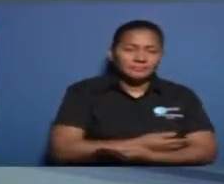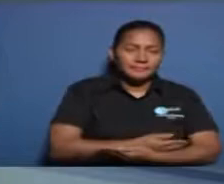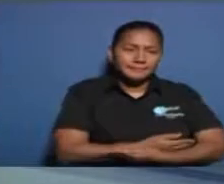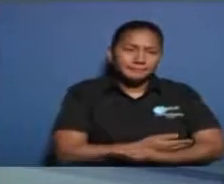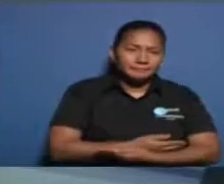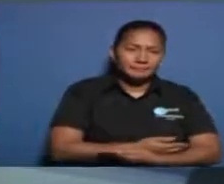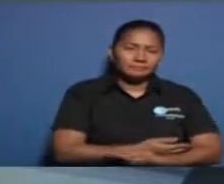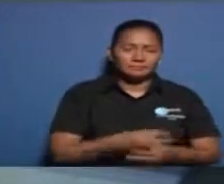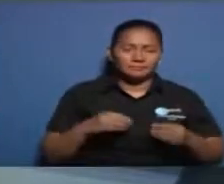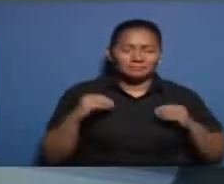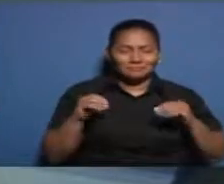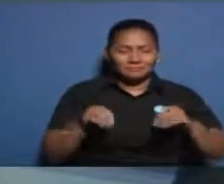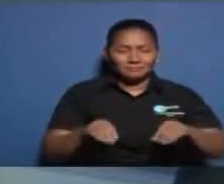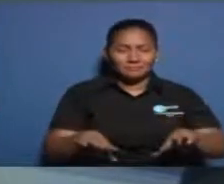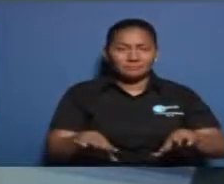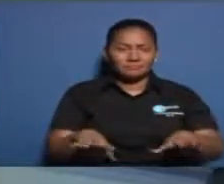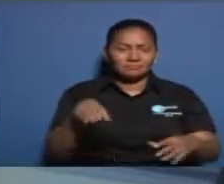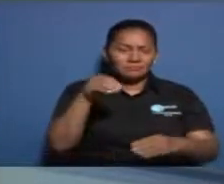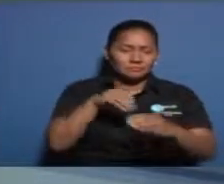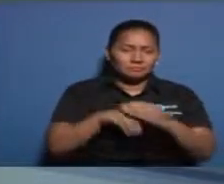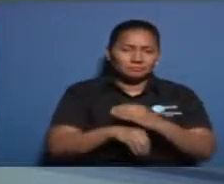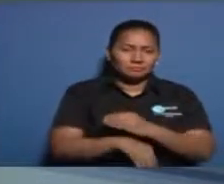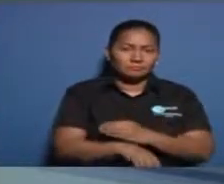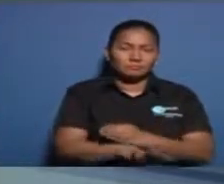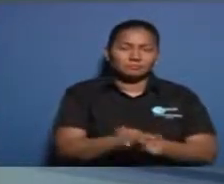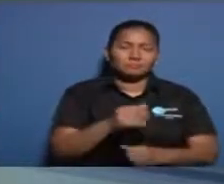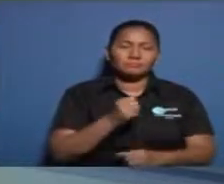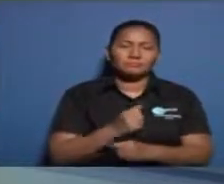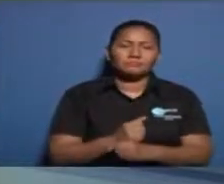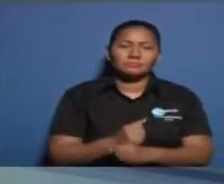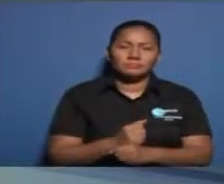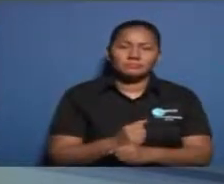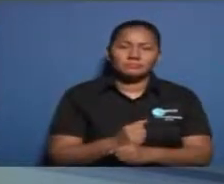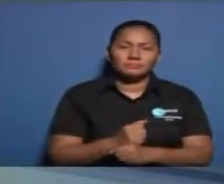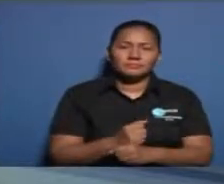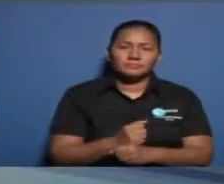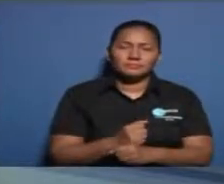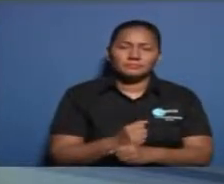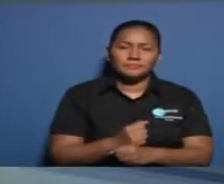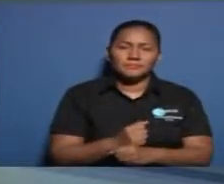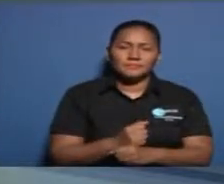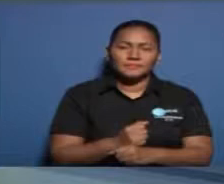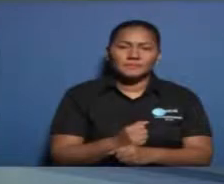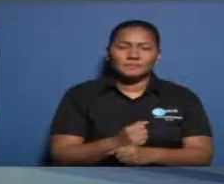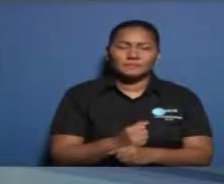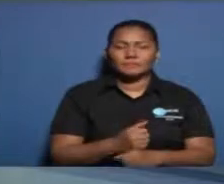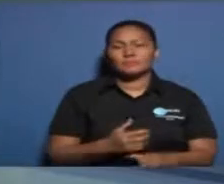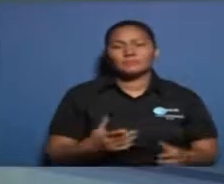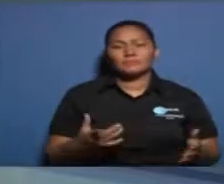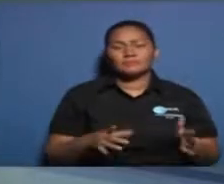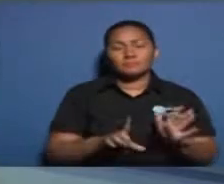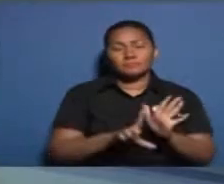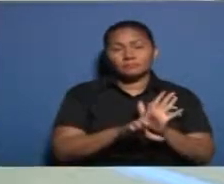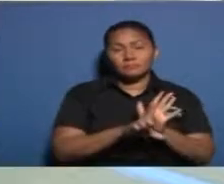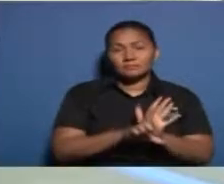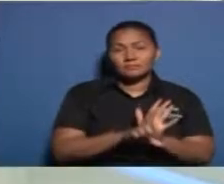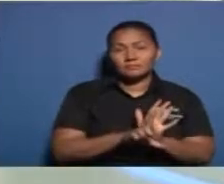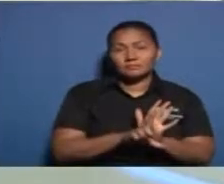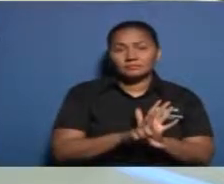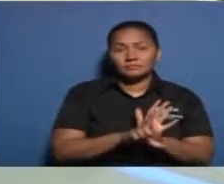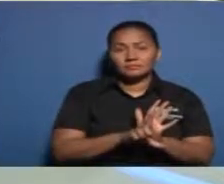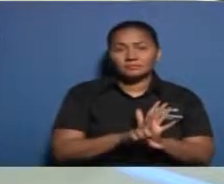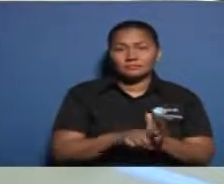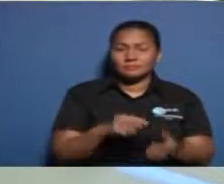de exactamente entonces es un ejemplo vívido de lo que enseña la marcoba de que a veces las leyes por un lado te